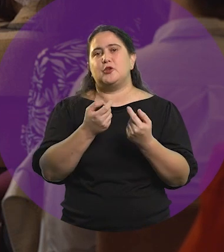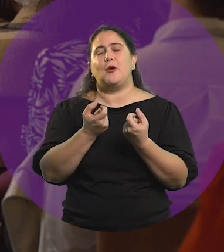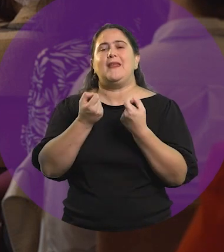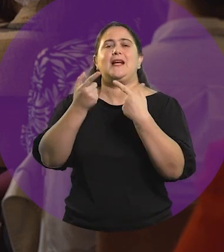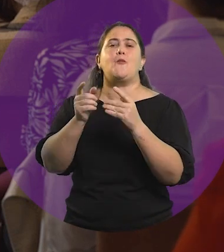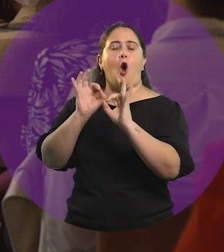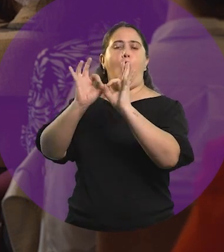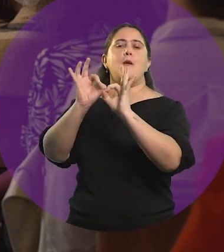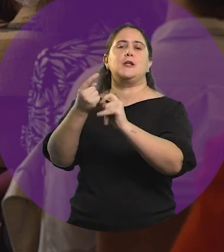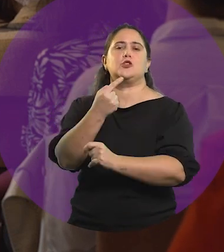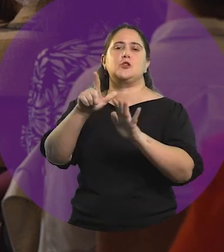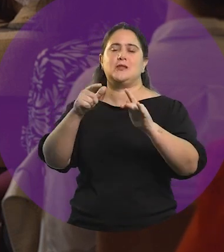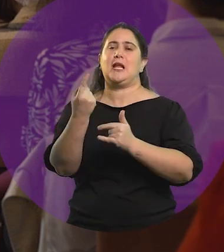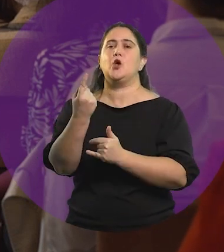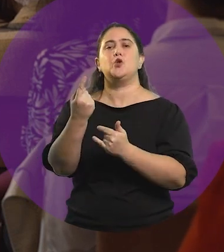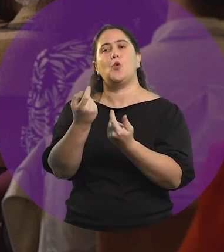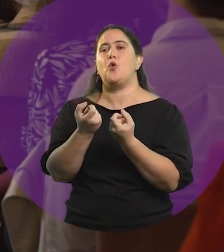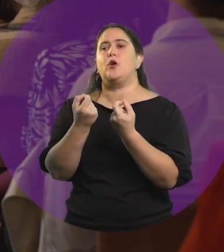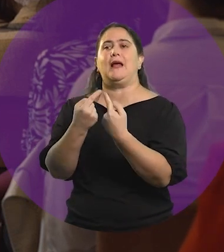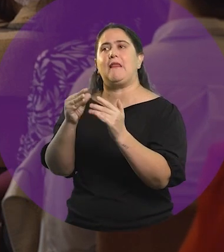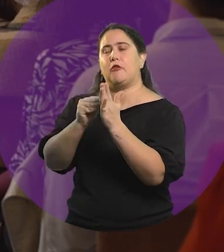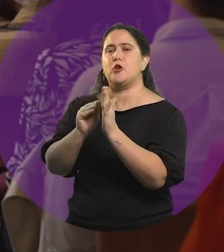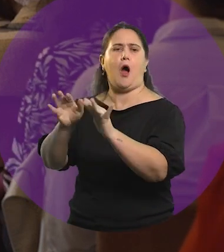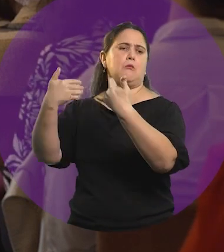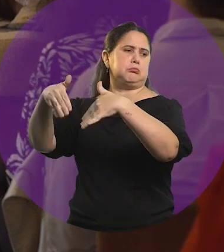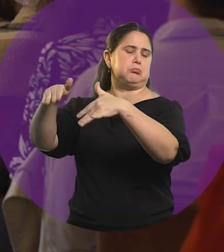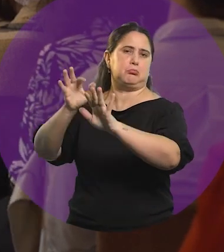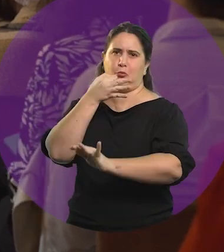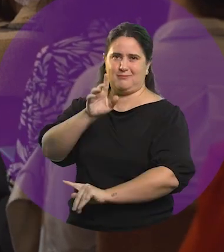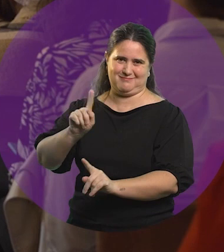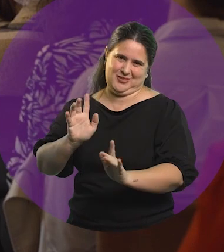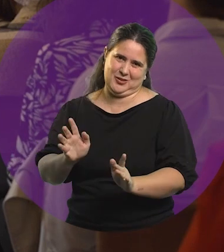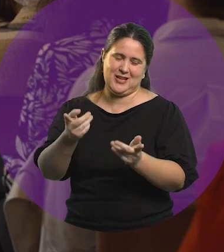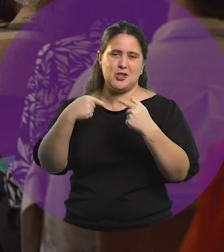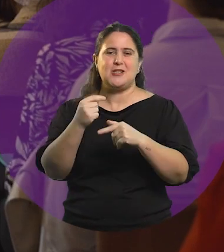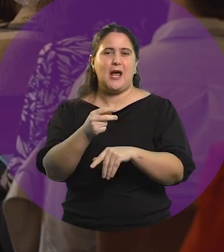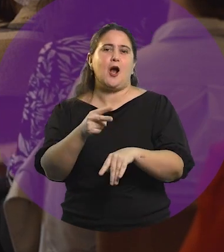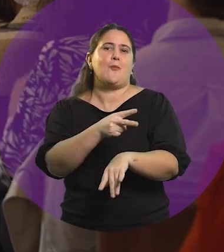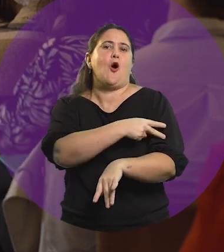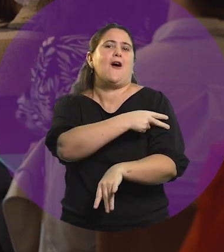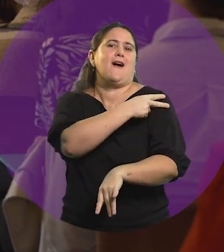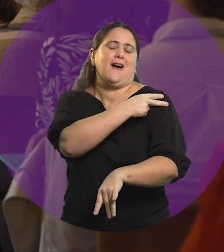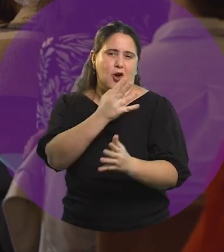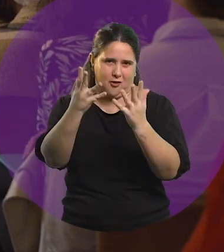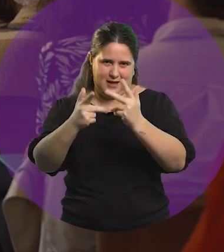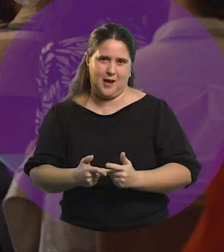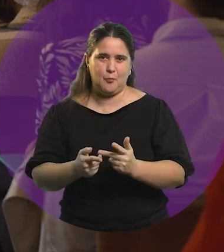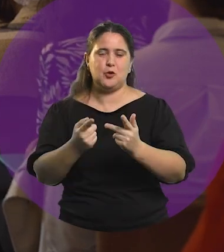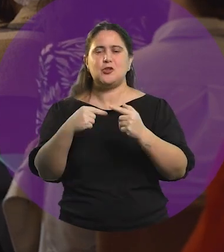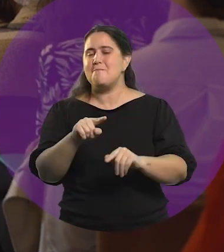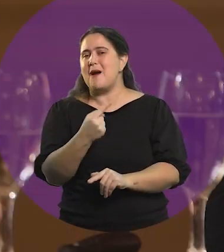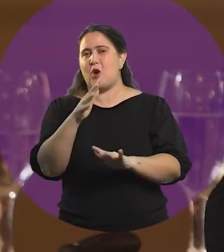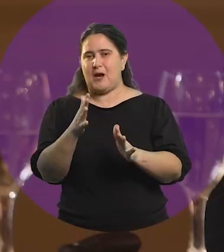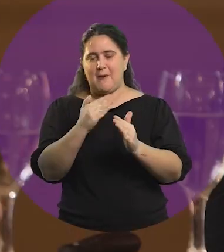Fiorella 171 indicadores y le vamos, manejate, ¿no? Entonces, decimos, bueno, ¿qué es lo primero? Porque podemos, para